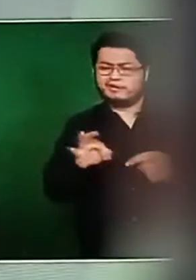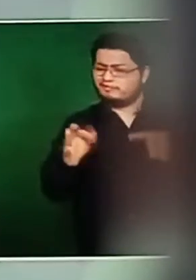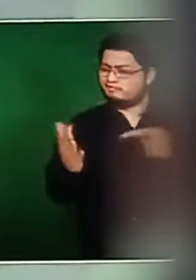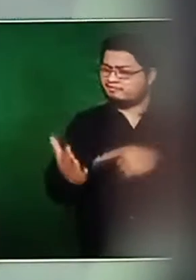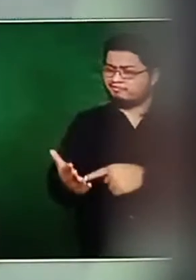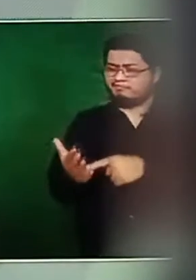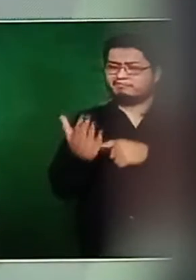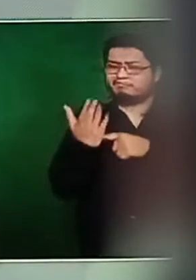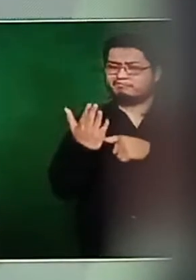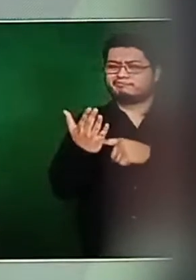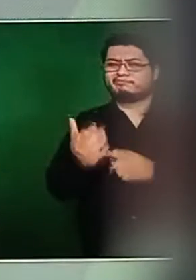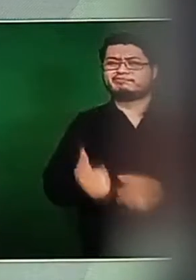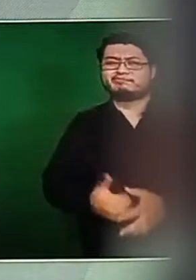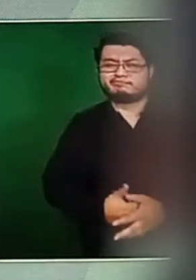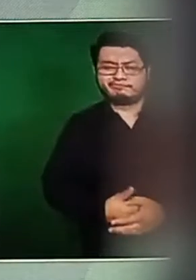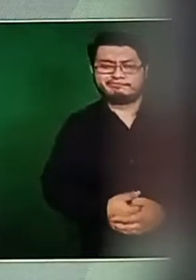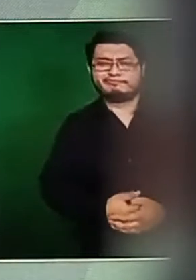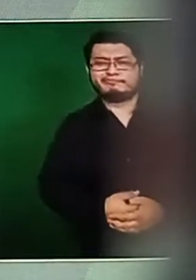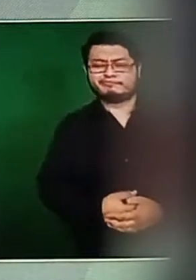Y